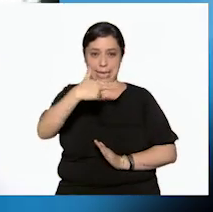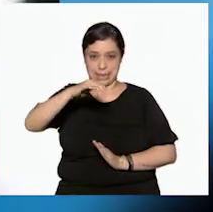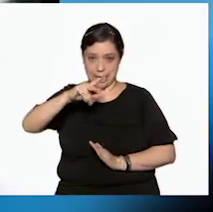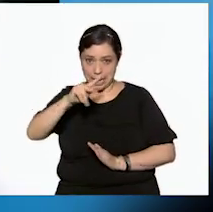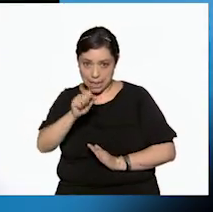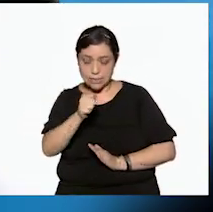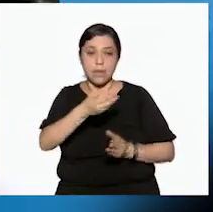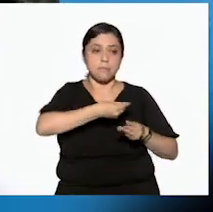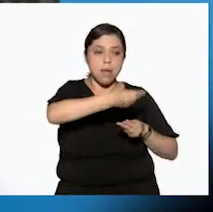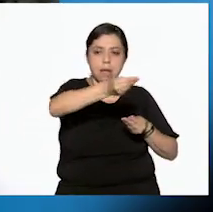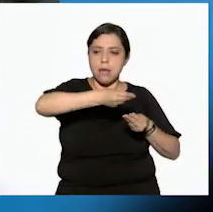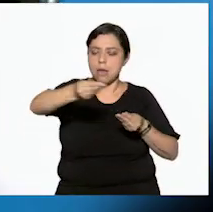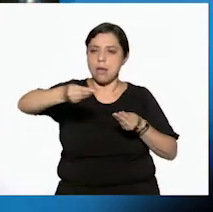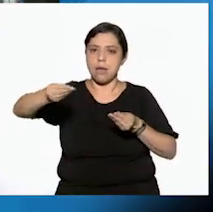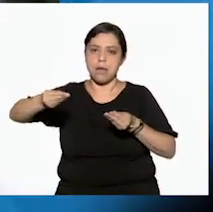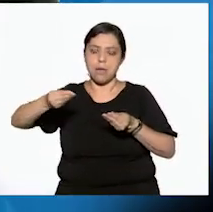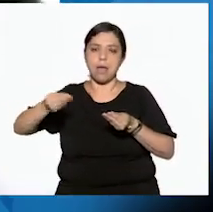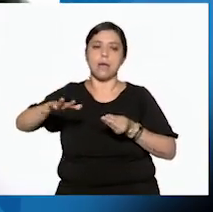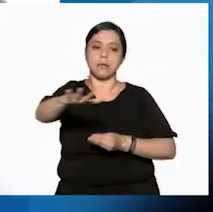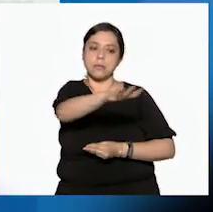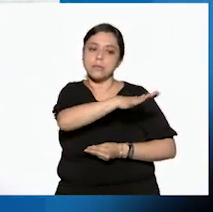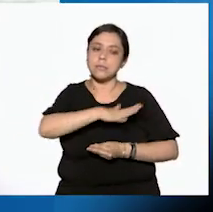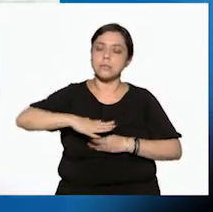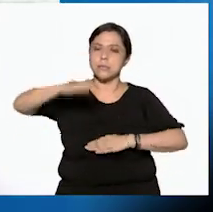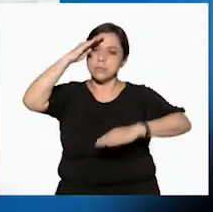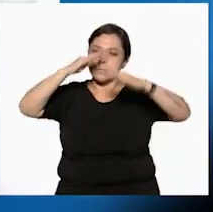que se consolidaba al ejido como la